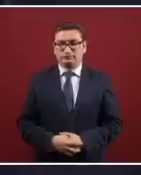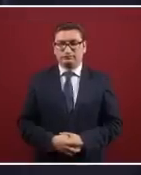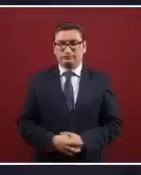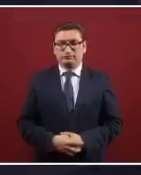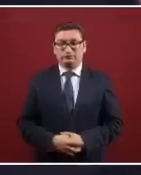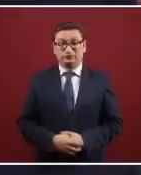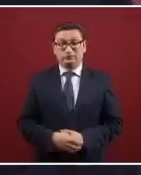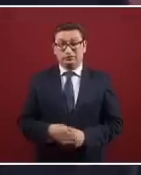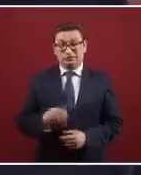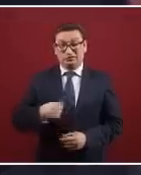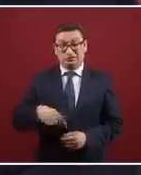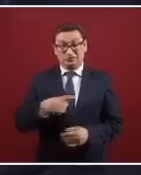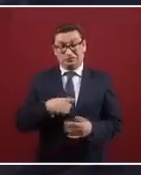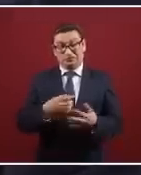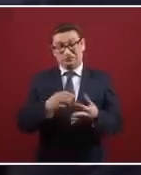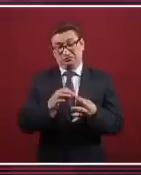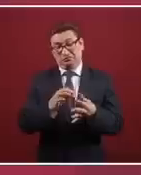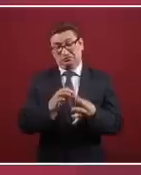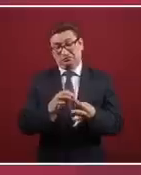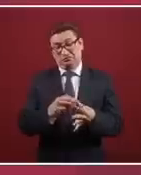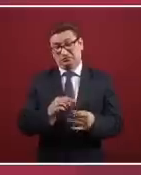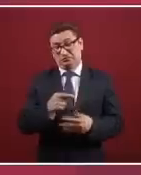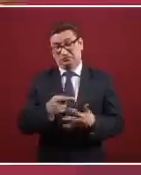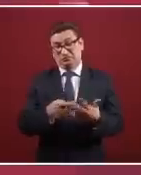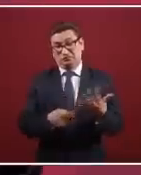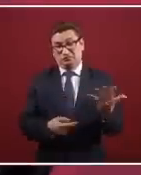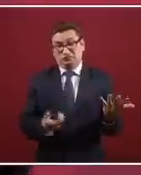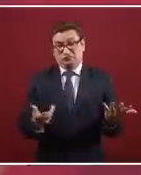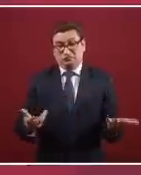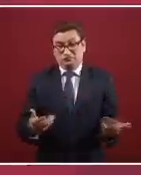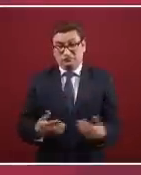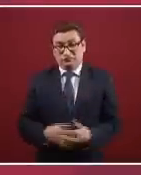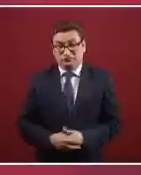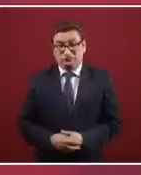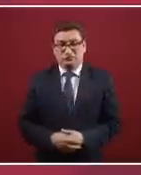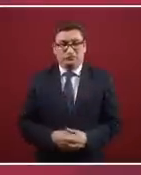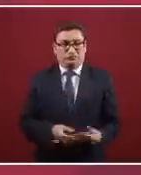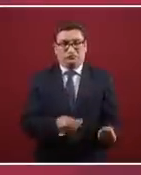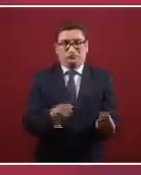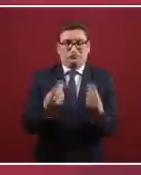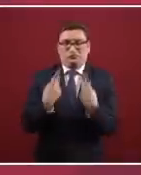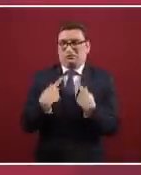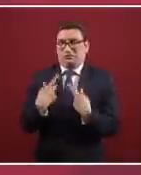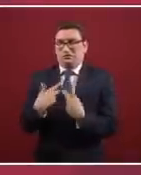si le seguimos así, o sea, vamos a tener puros aplaudidores